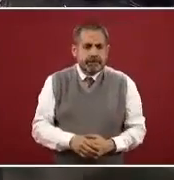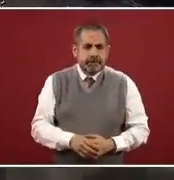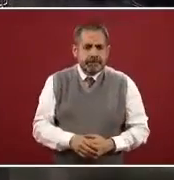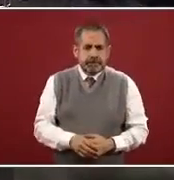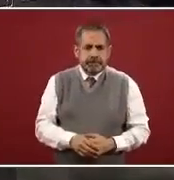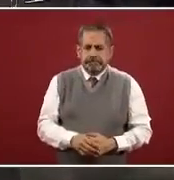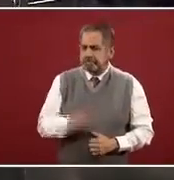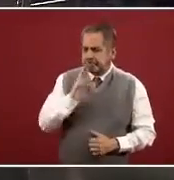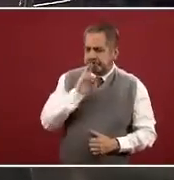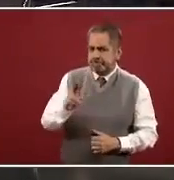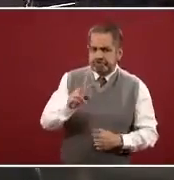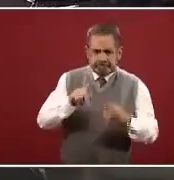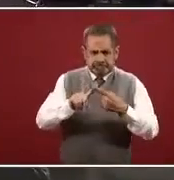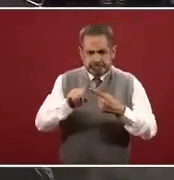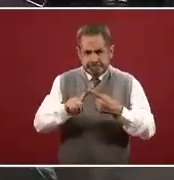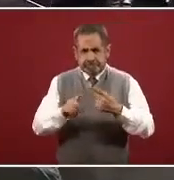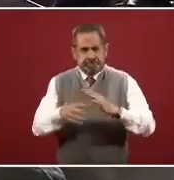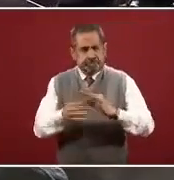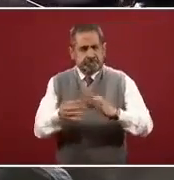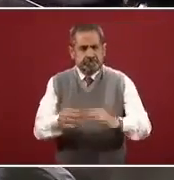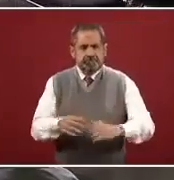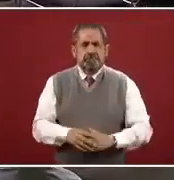Contesto la primera,